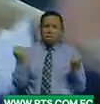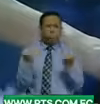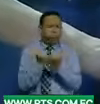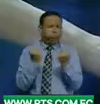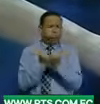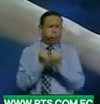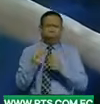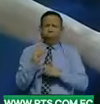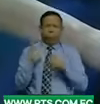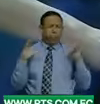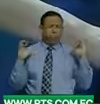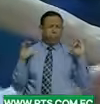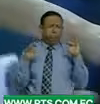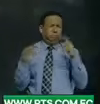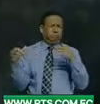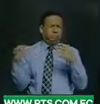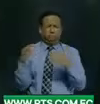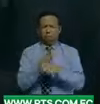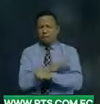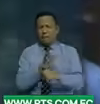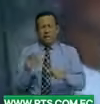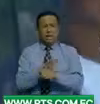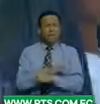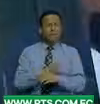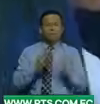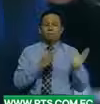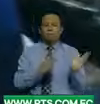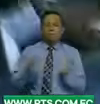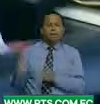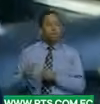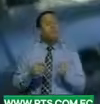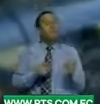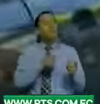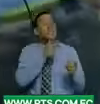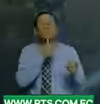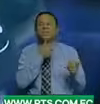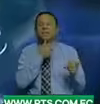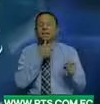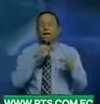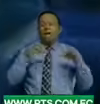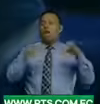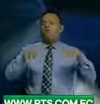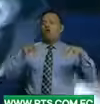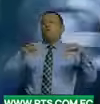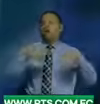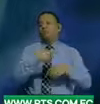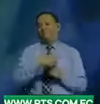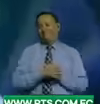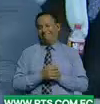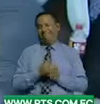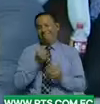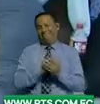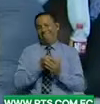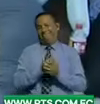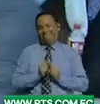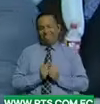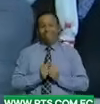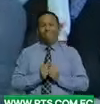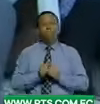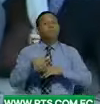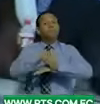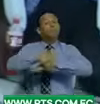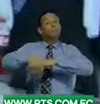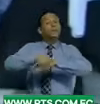está moviéndose, ya quieren tener todo listo. ¿Qué lleva hoy? Tito, el perro Tito. Asimismo, en la